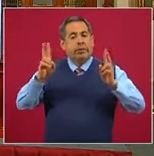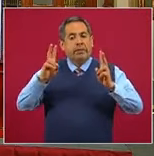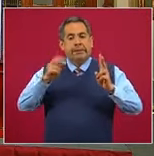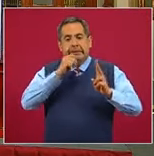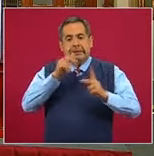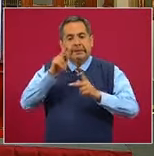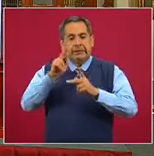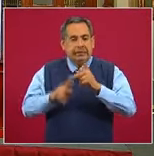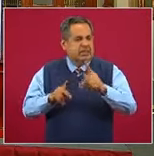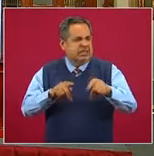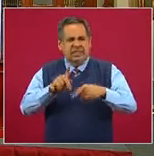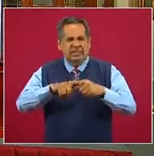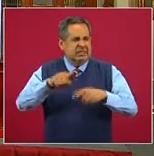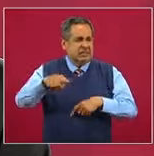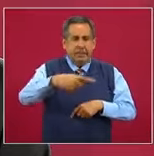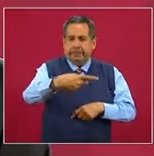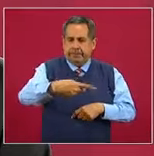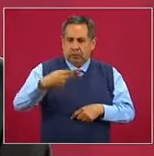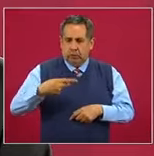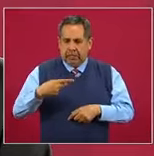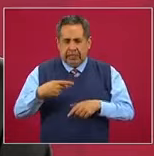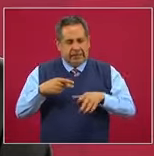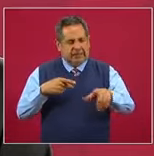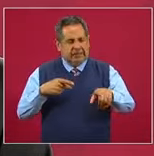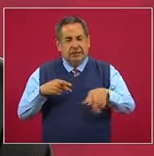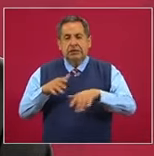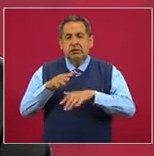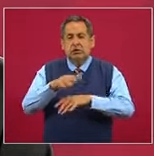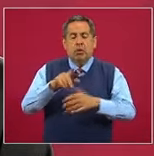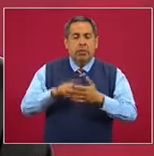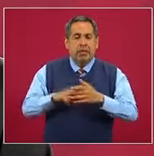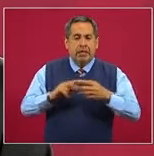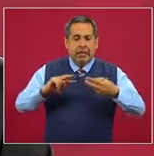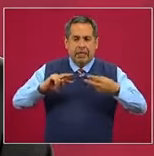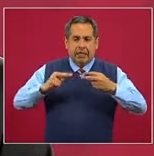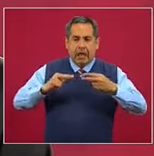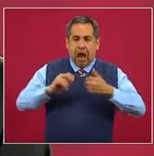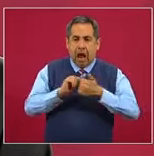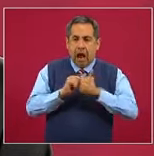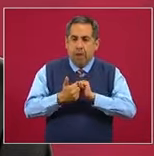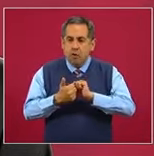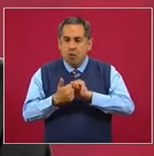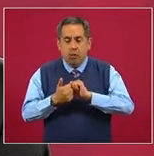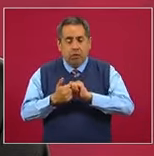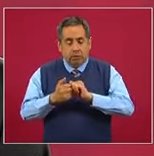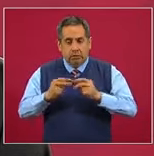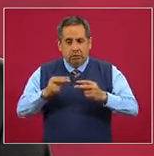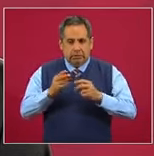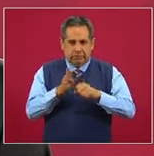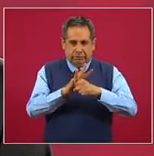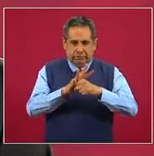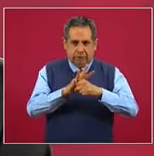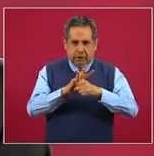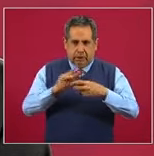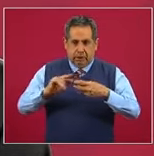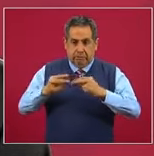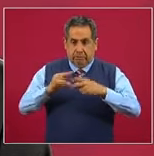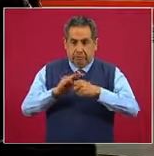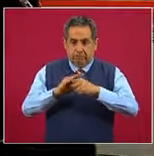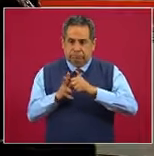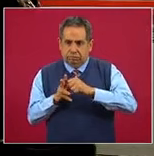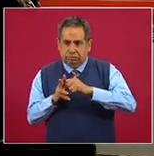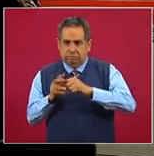a propósito de una pregunta que nos hicieron sobre las mutaciones que se presentan o se pueden presentar en los